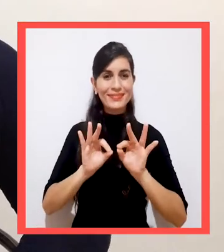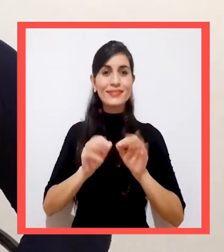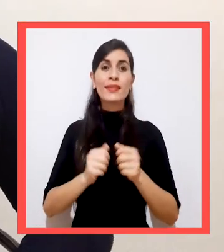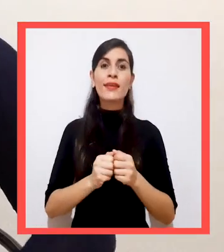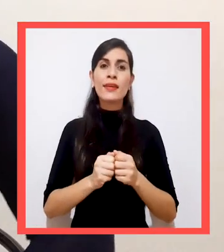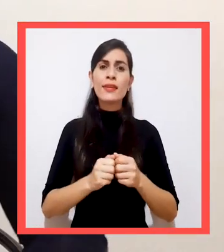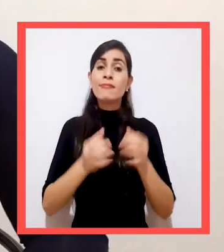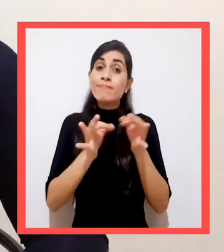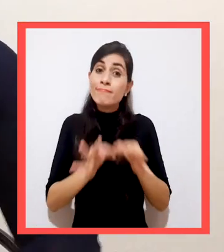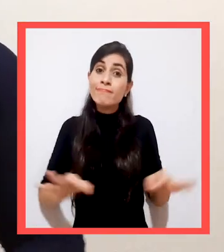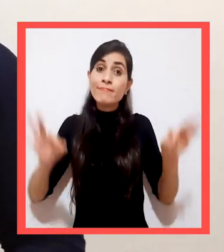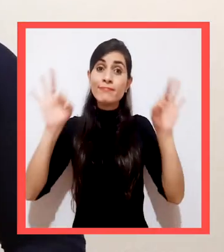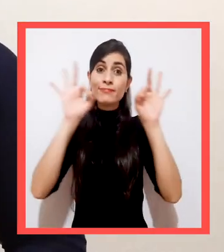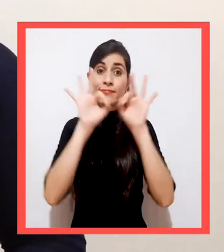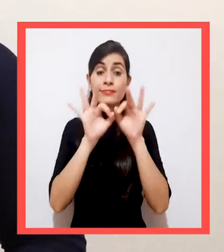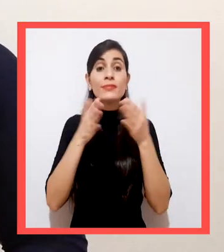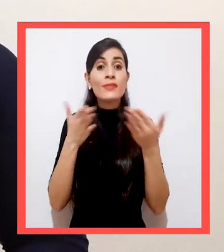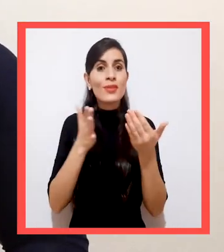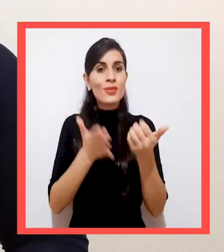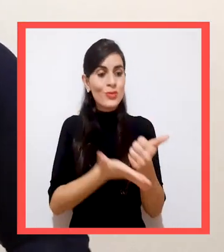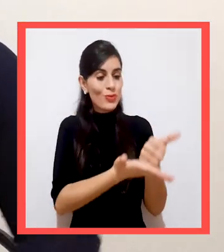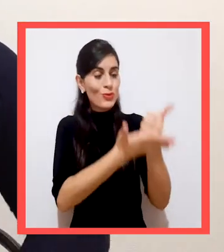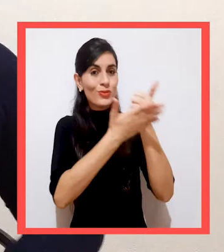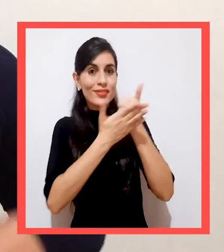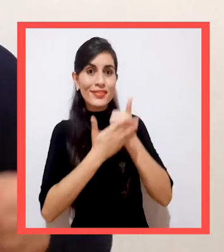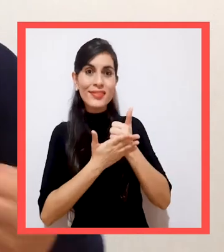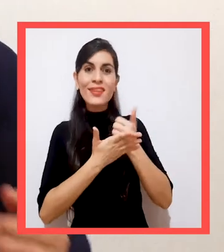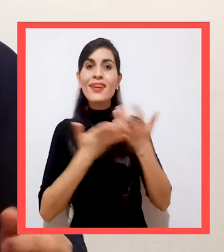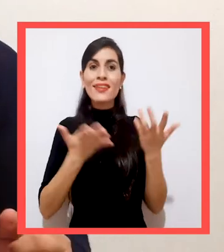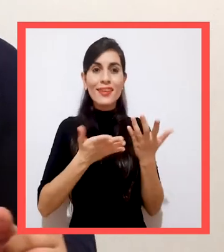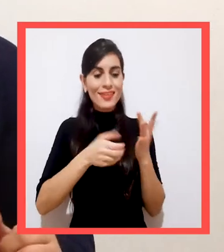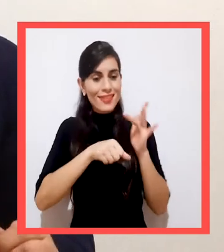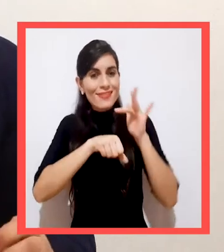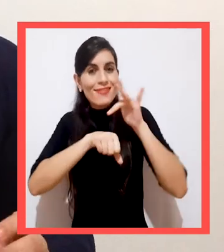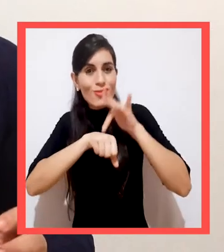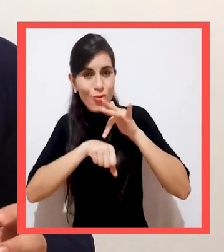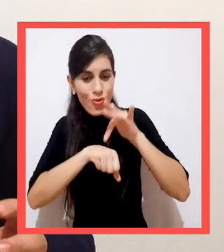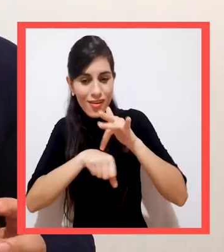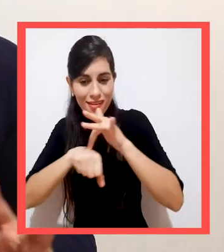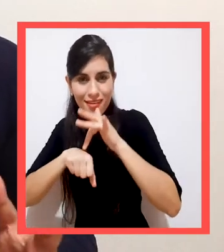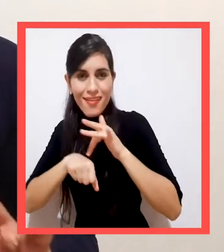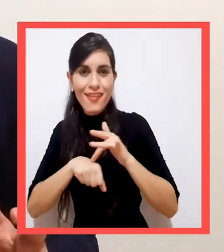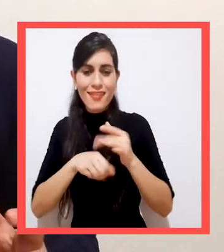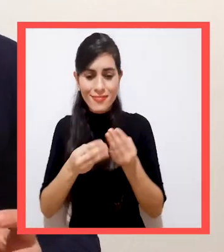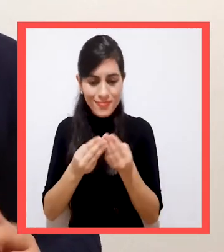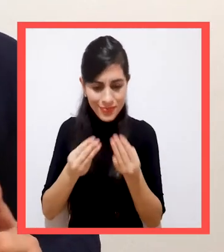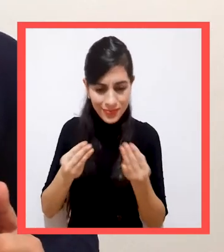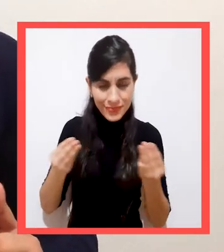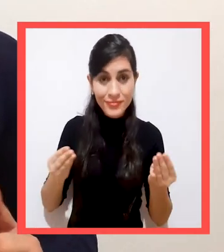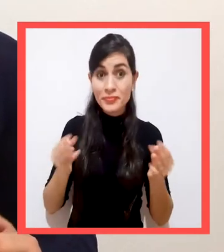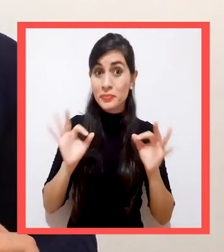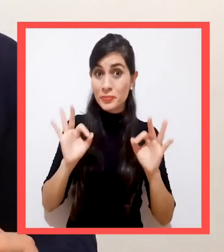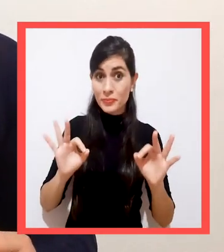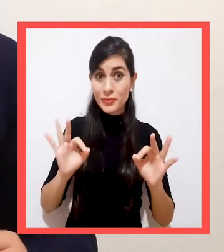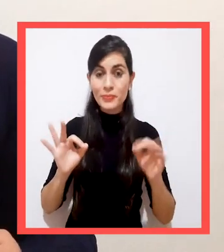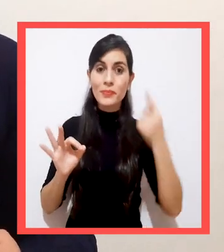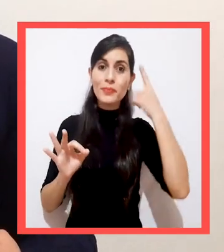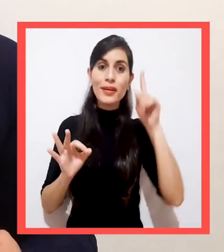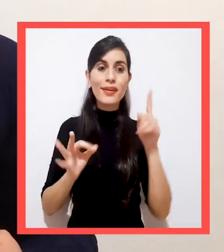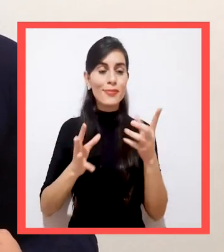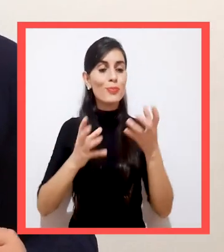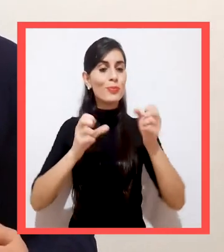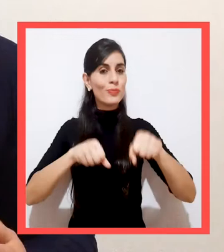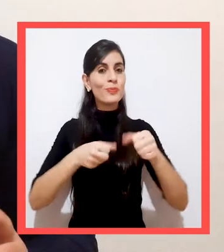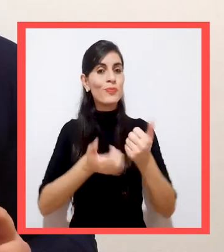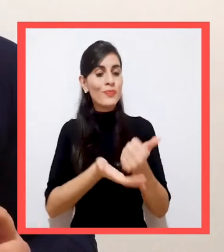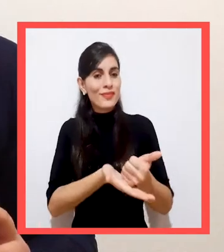importancia del modelado consiste en que nos ayuda a tener un mayor contacto directo con el material, contribuye al